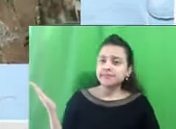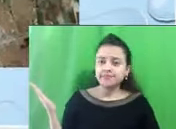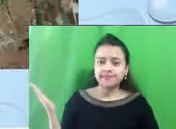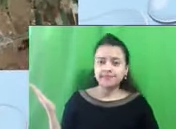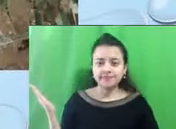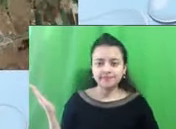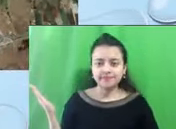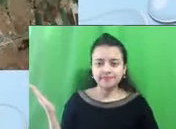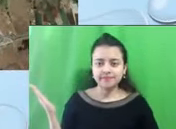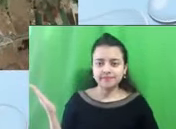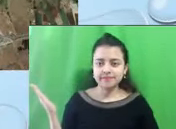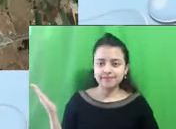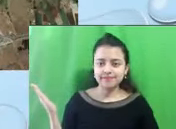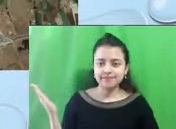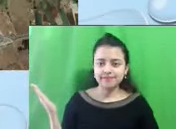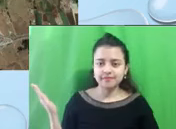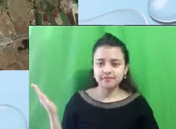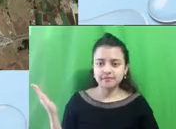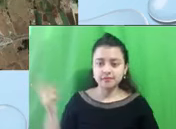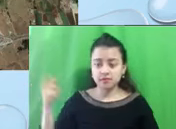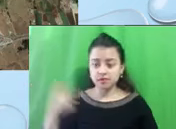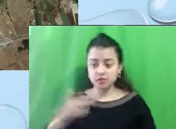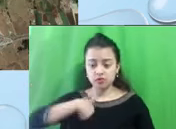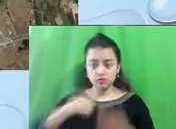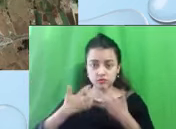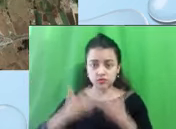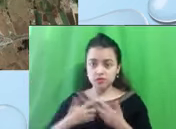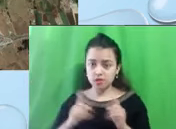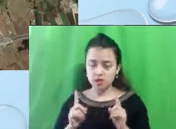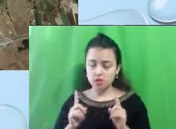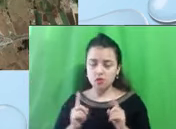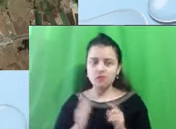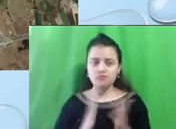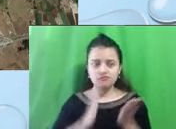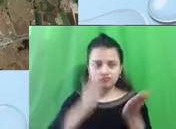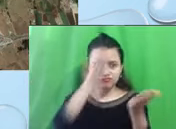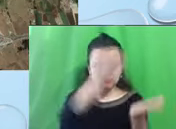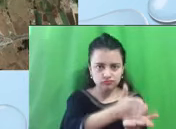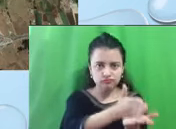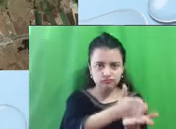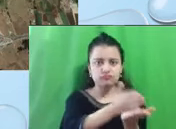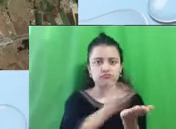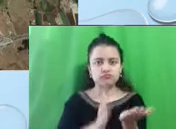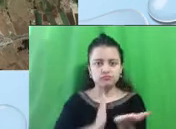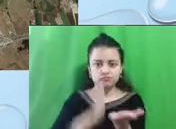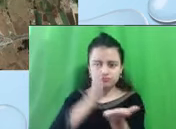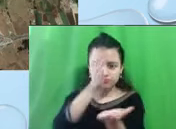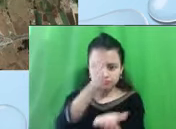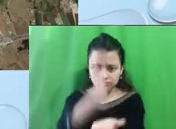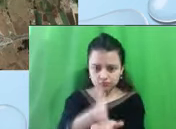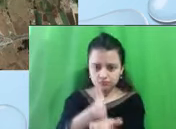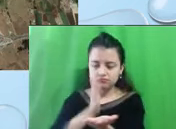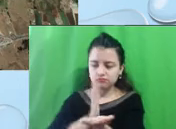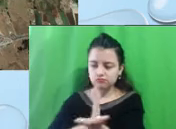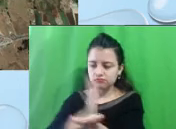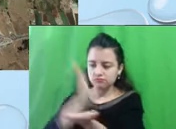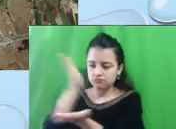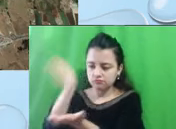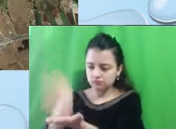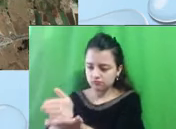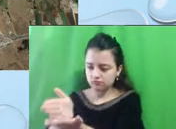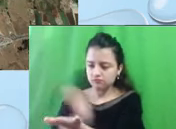ahí en la planta. La planta la hace operativa, pero nosotros vamos a cada uno de los barrios, ¿cierto? En La Arboleda, en Dos Caminos, hace